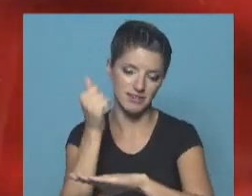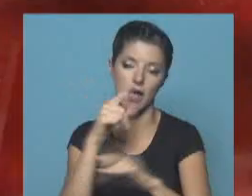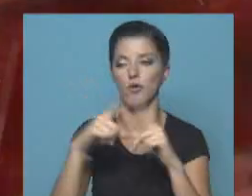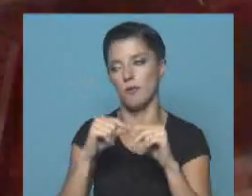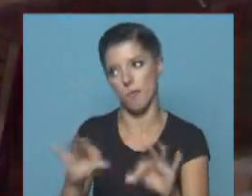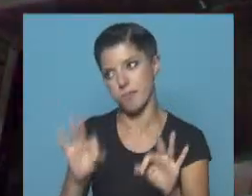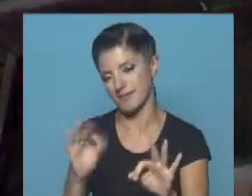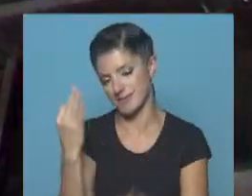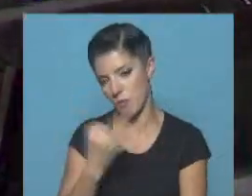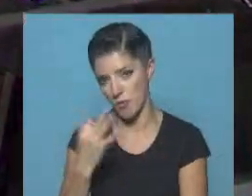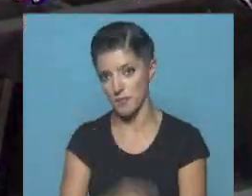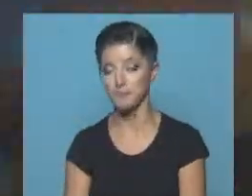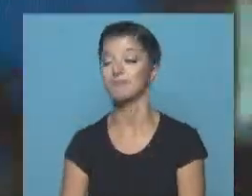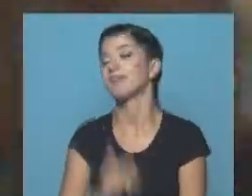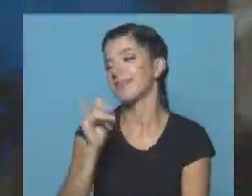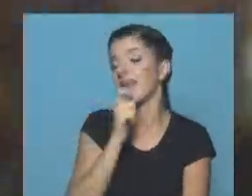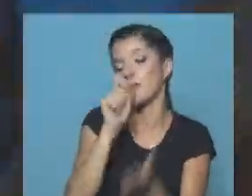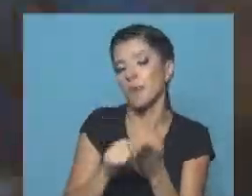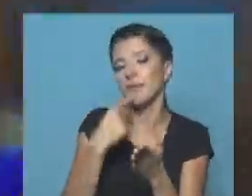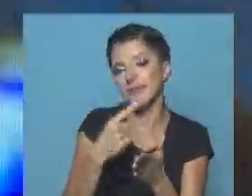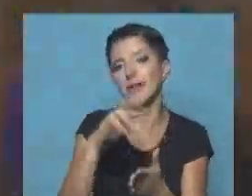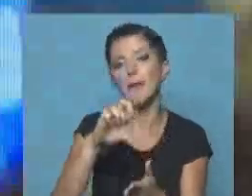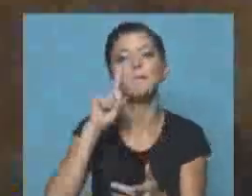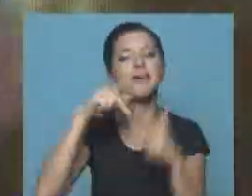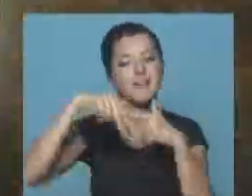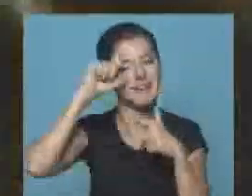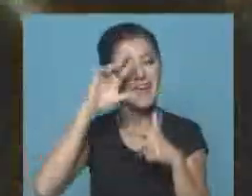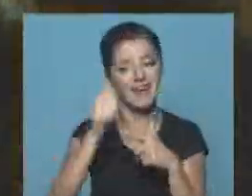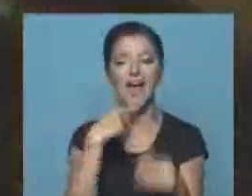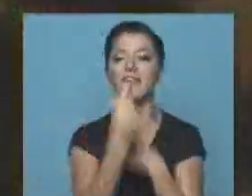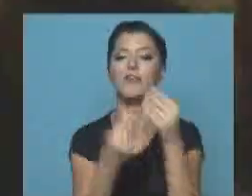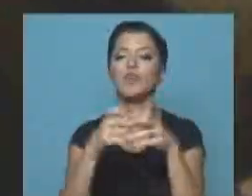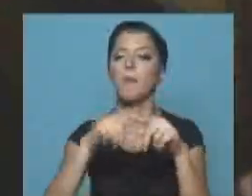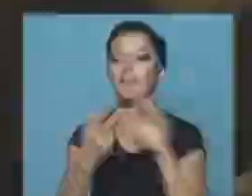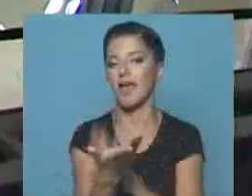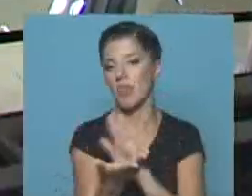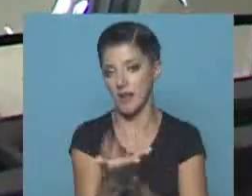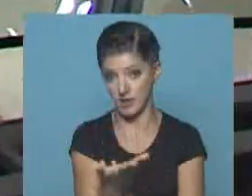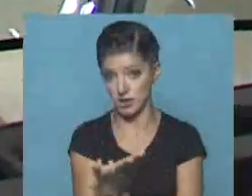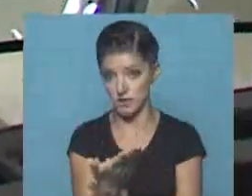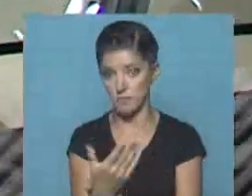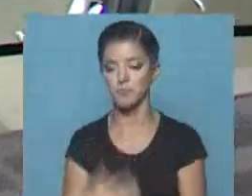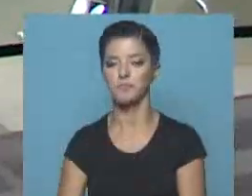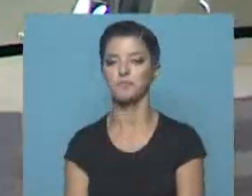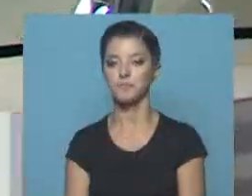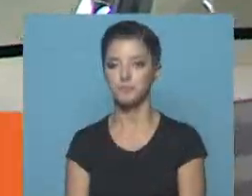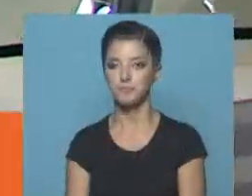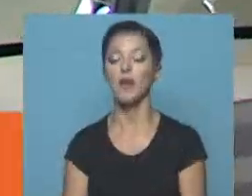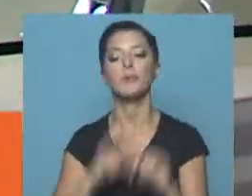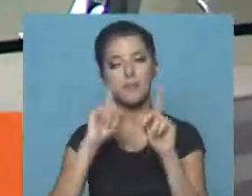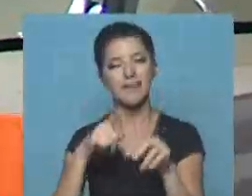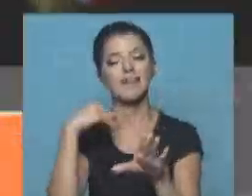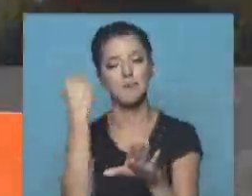digamos sí lo más probable según las encuestas es que piñeira sea el candidato de la derecha y es importante subrayar que la coalición oficialista es